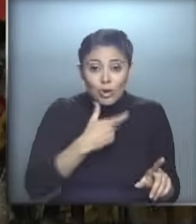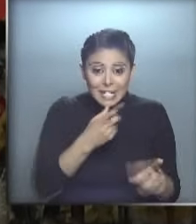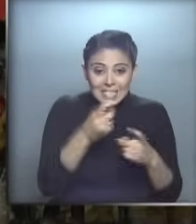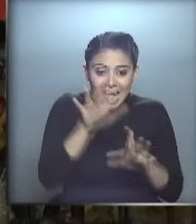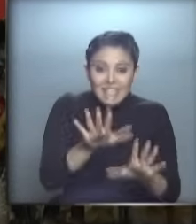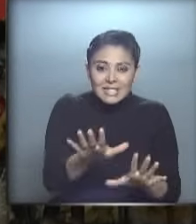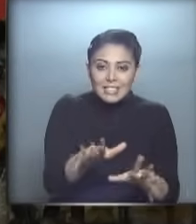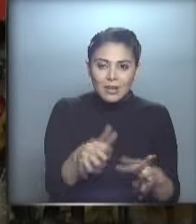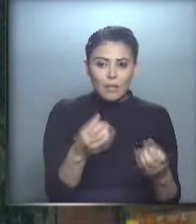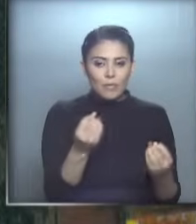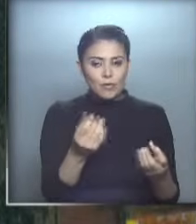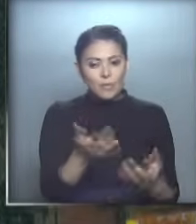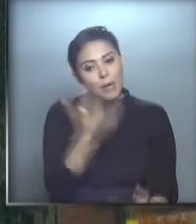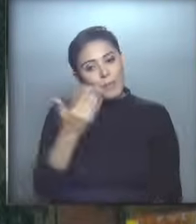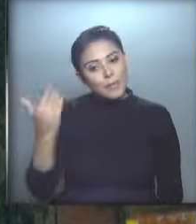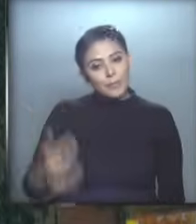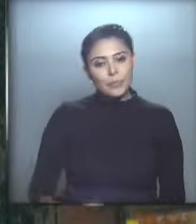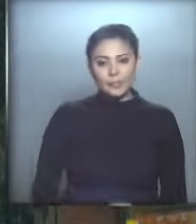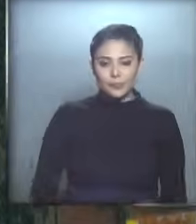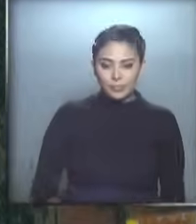que estaba buscando. ¡Vamos!